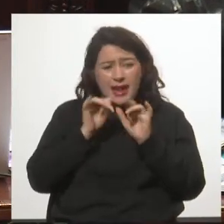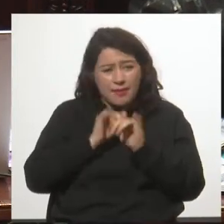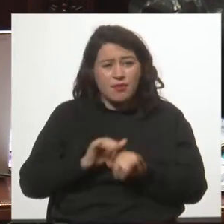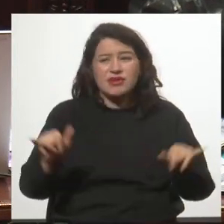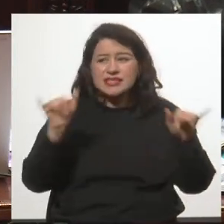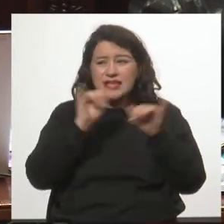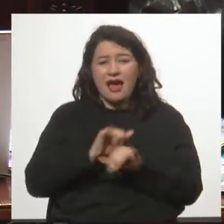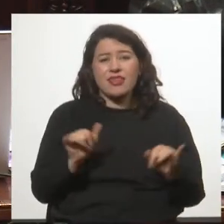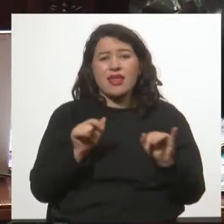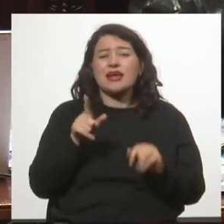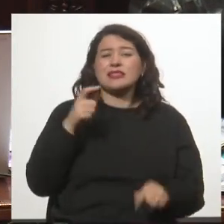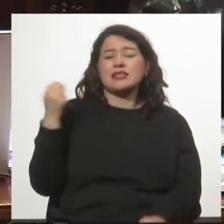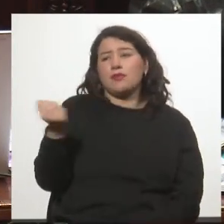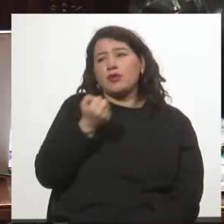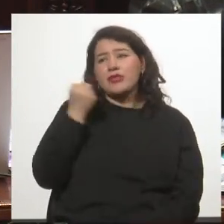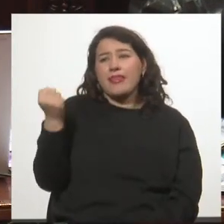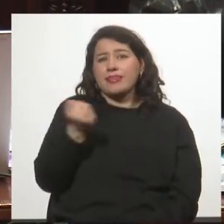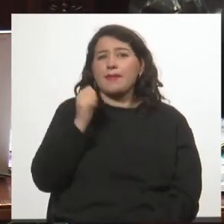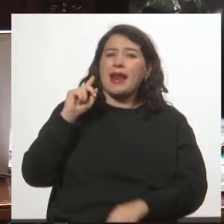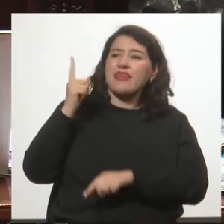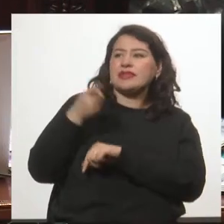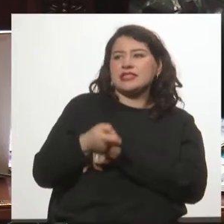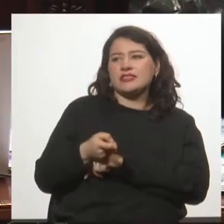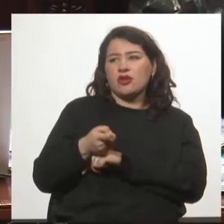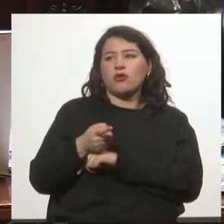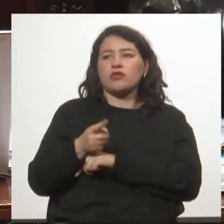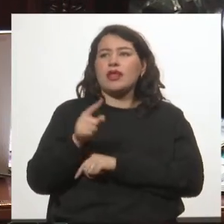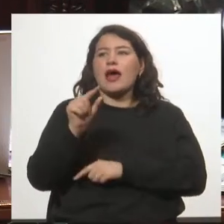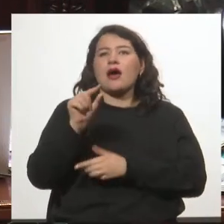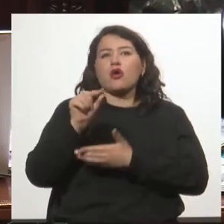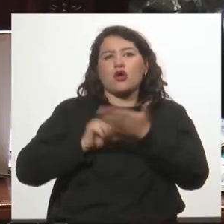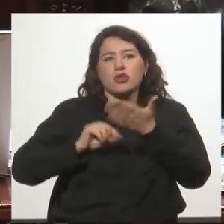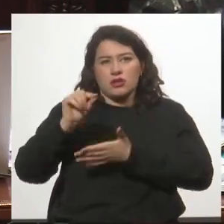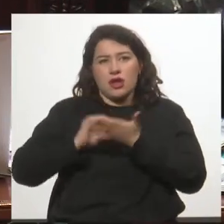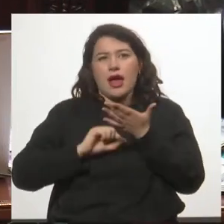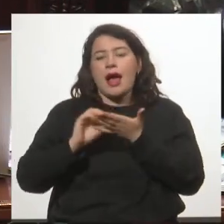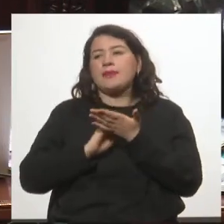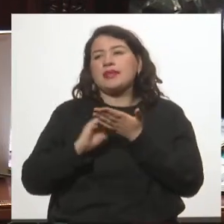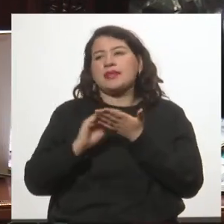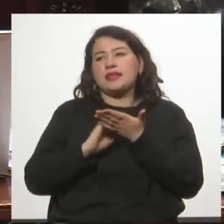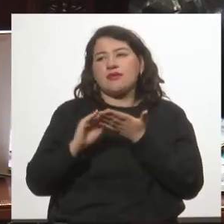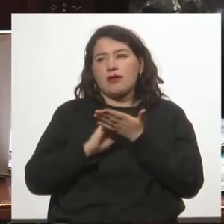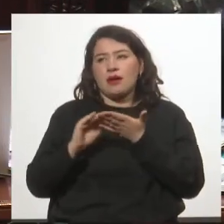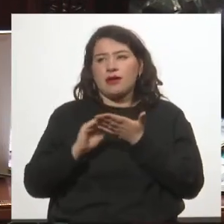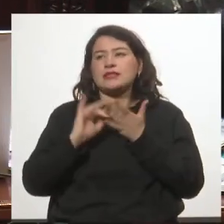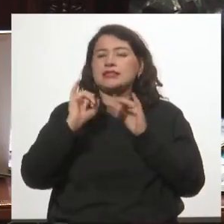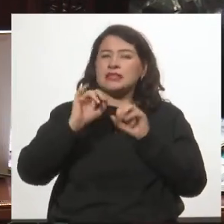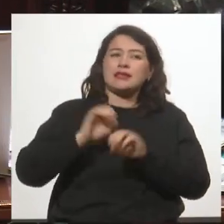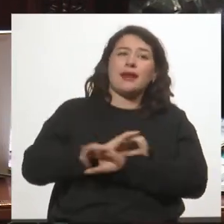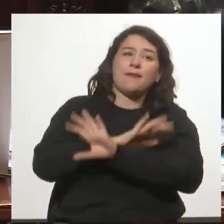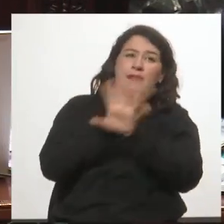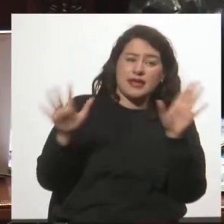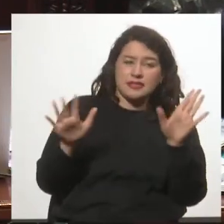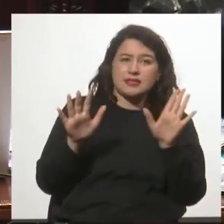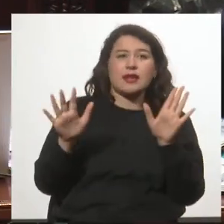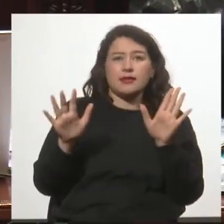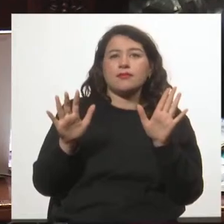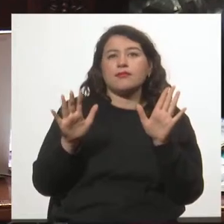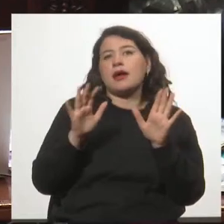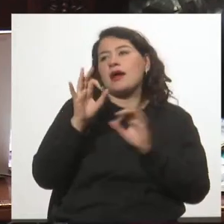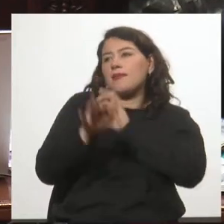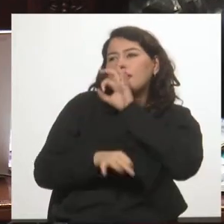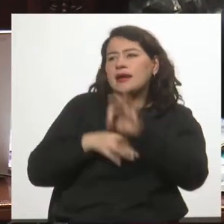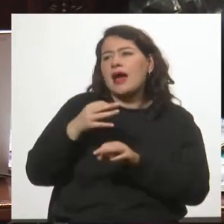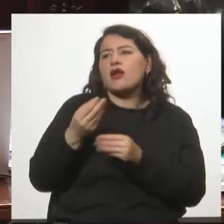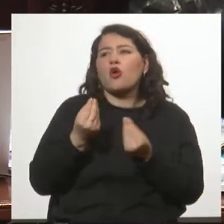es importante para la decisión de la contratación administrativa más allá de la de la transparencia para rendir cuentas del